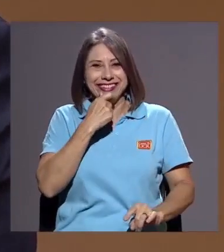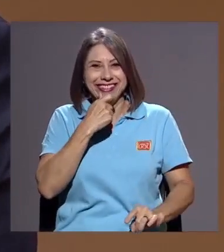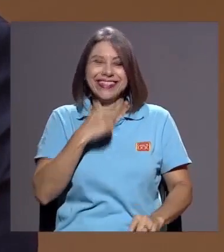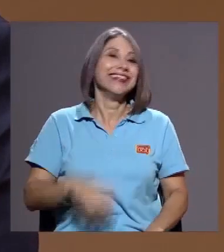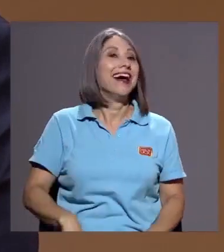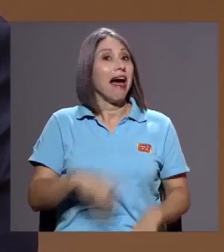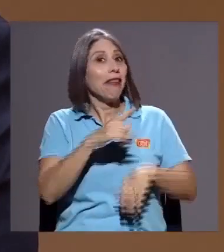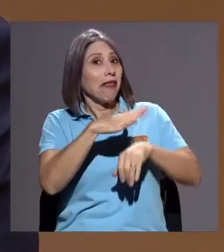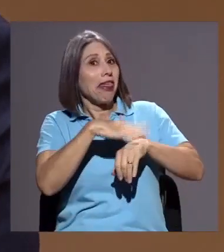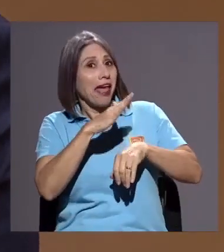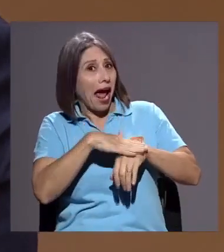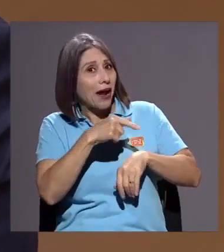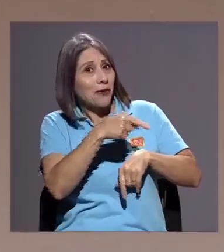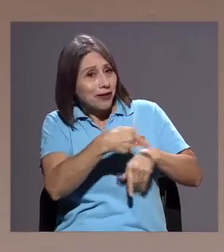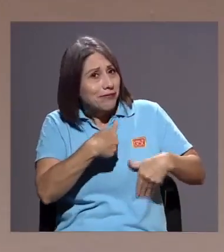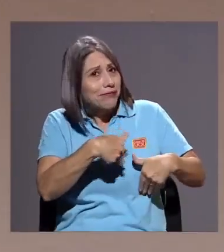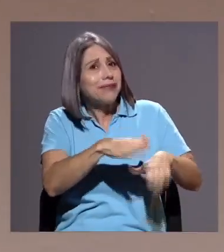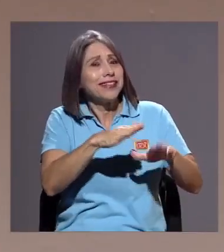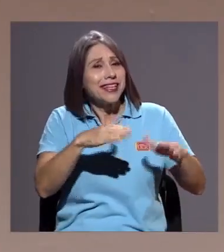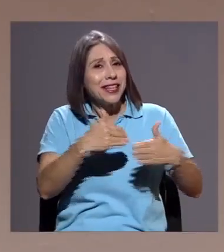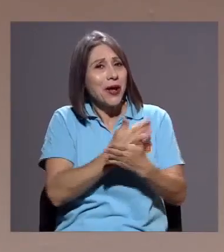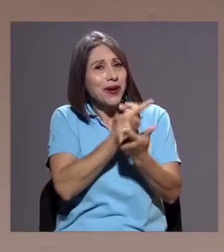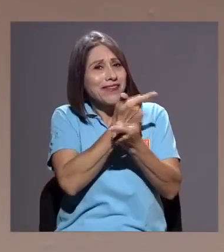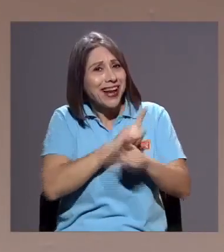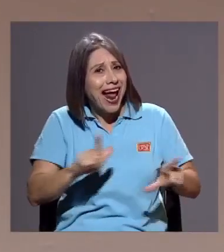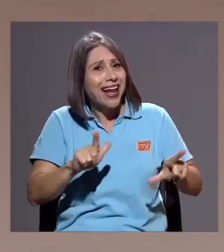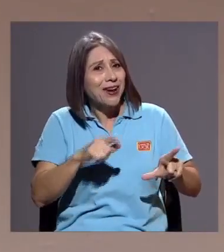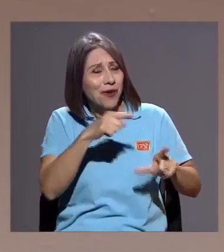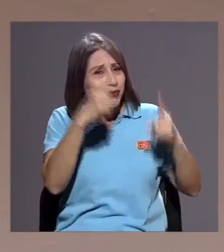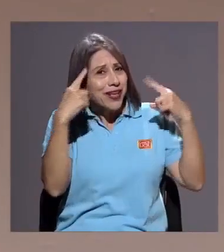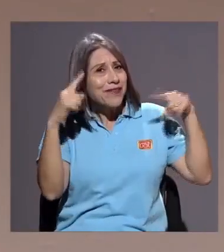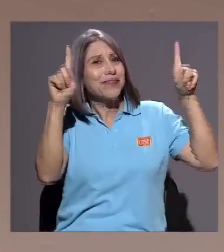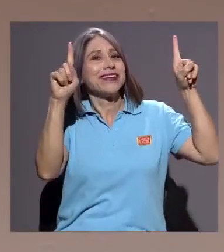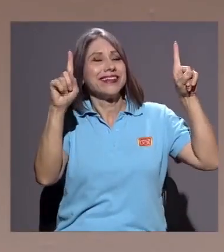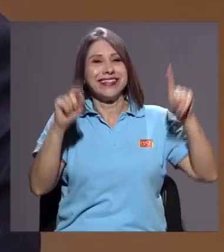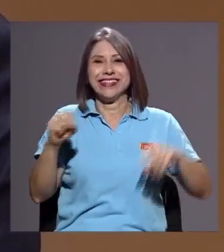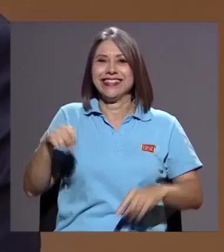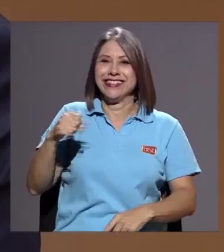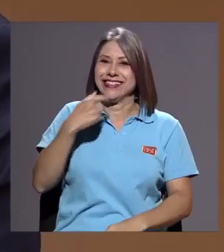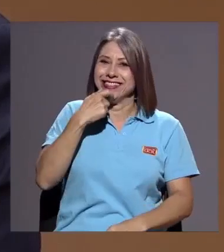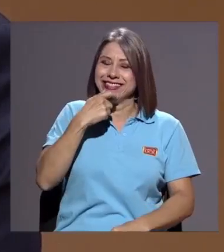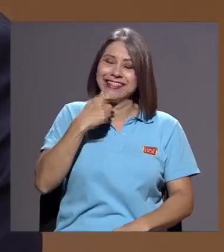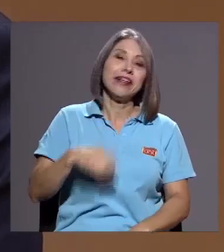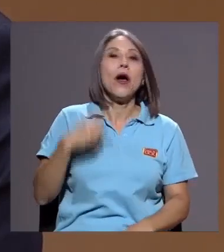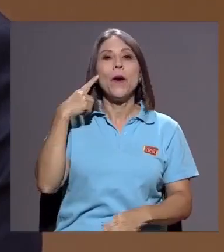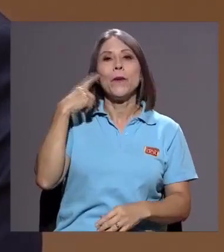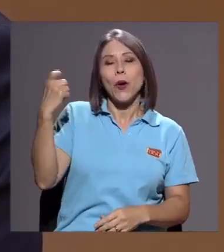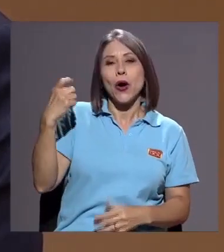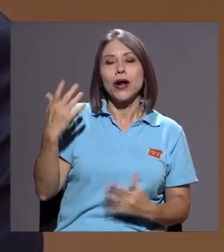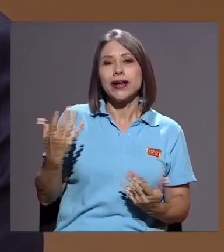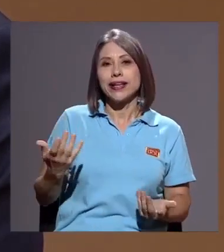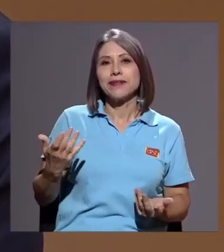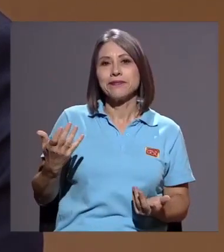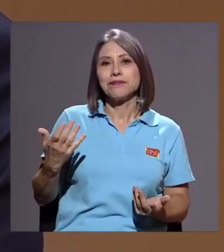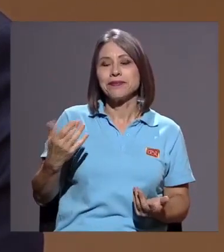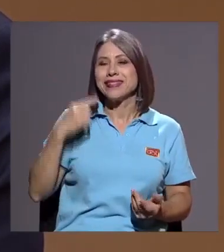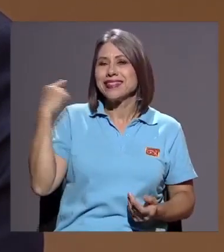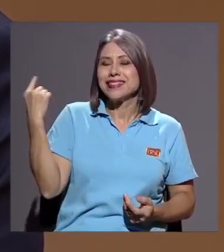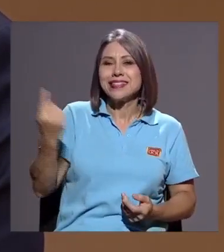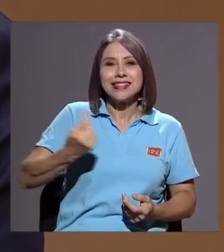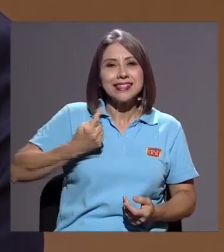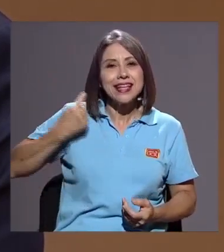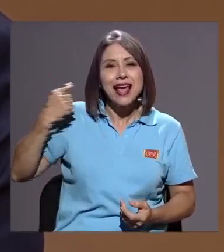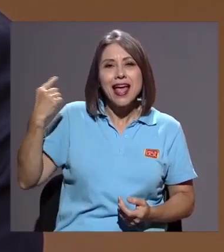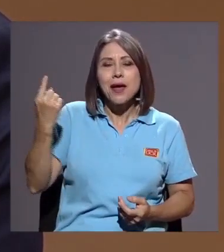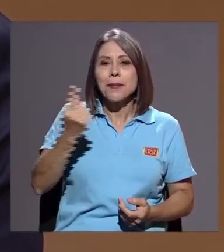Hasta te dejaron ser neoliberal cuando finalmente te hiciste. Cuando en algún momento, porque fue siempre